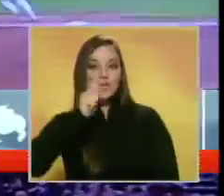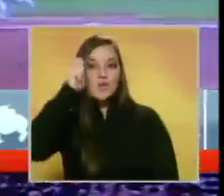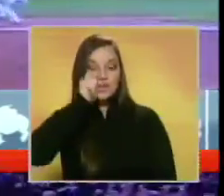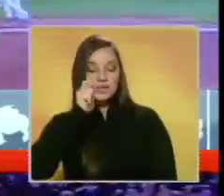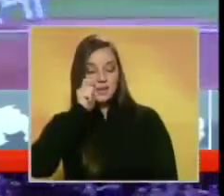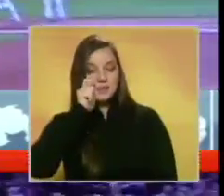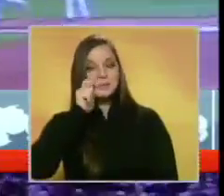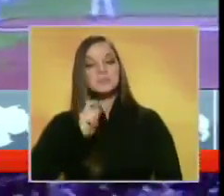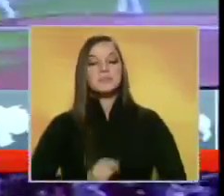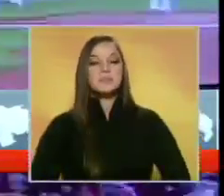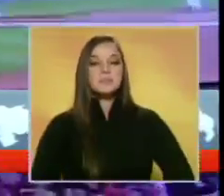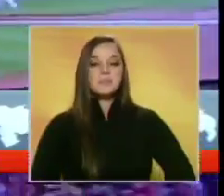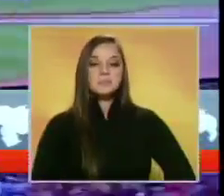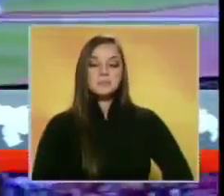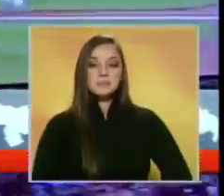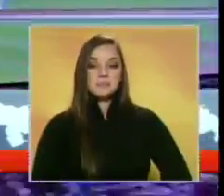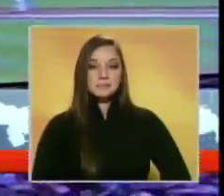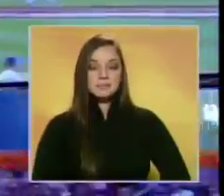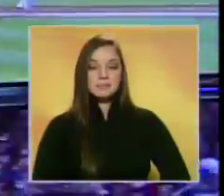Tony Cittadino.